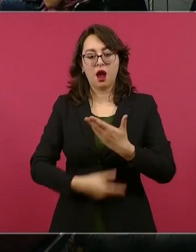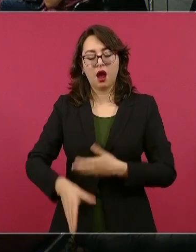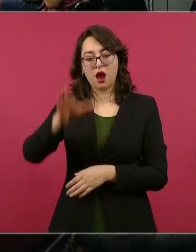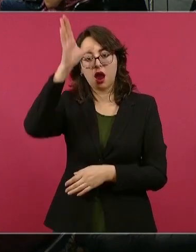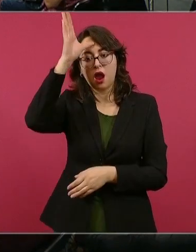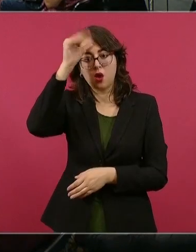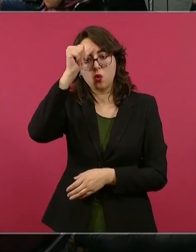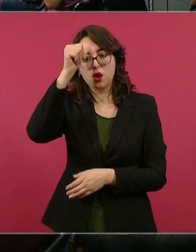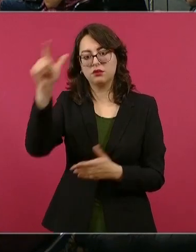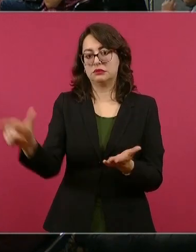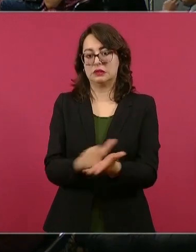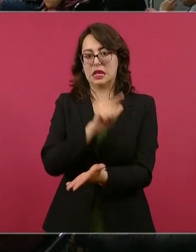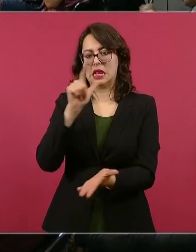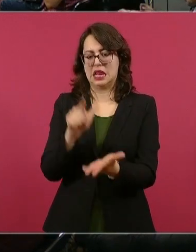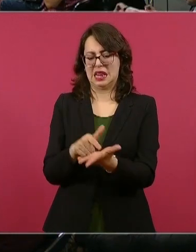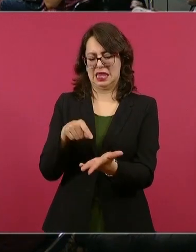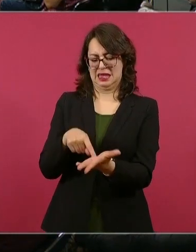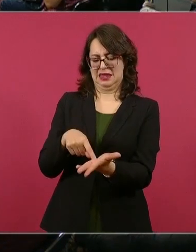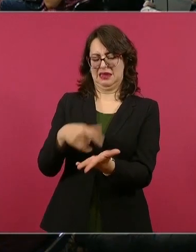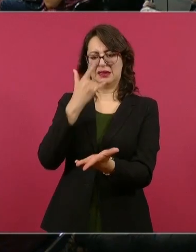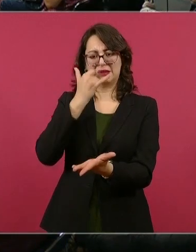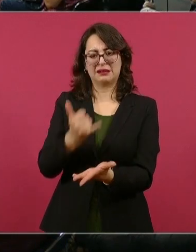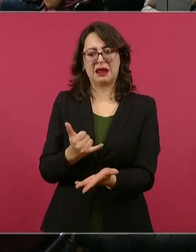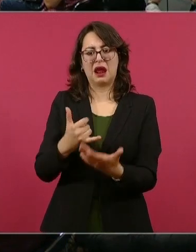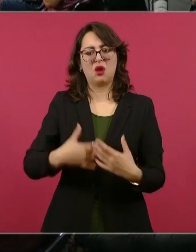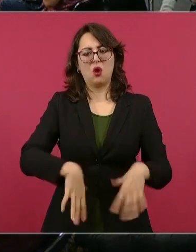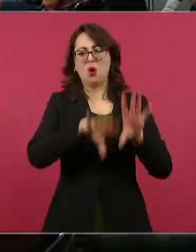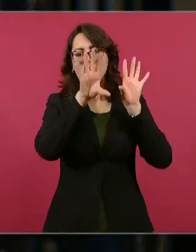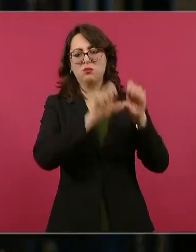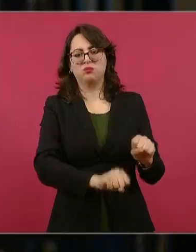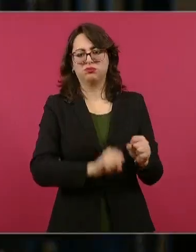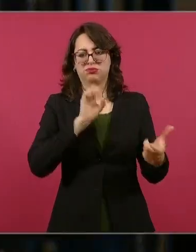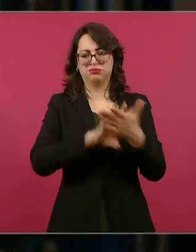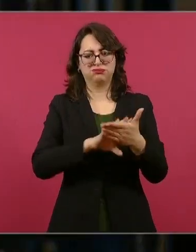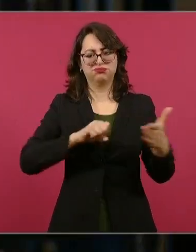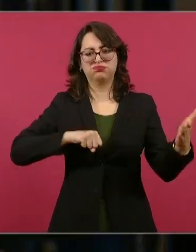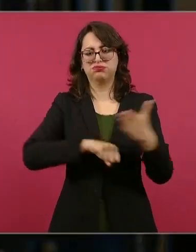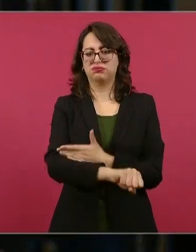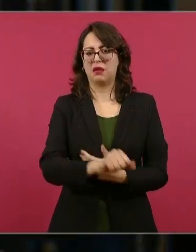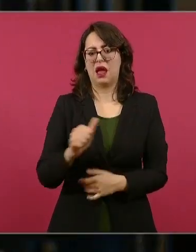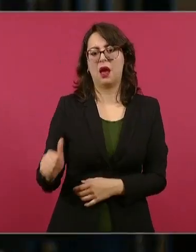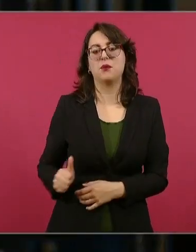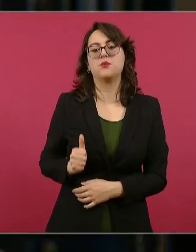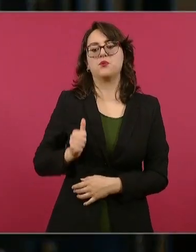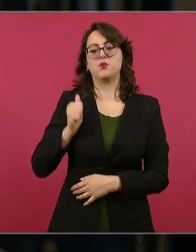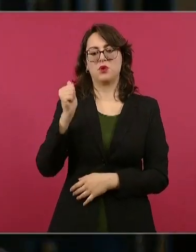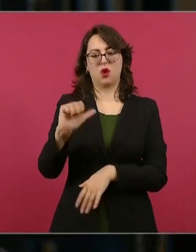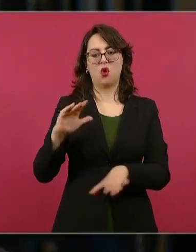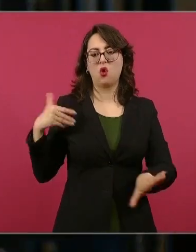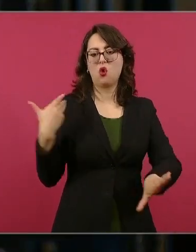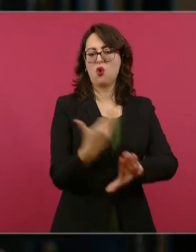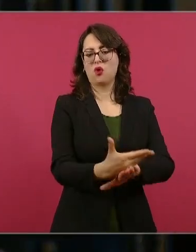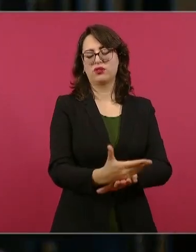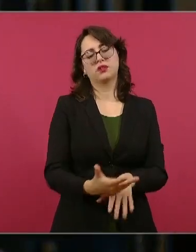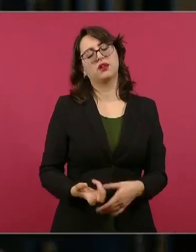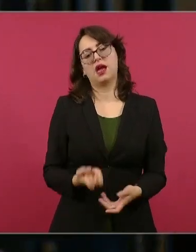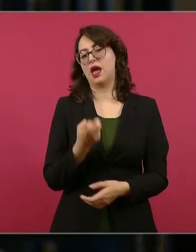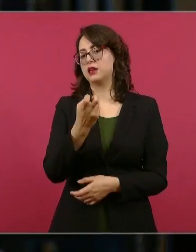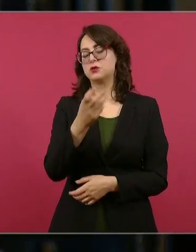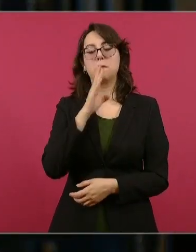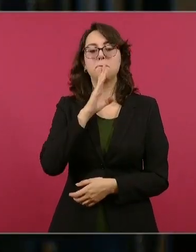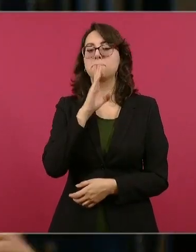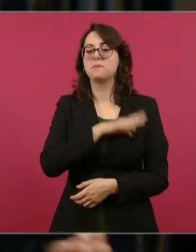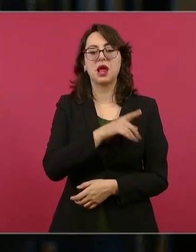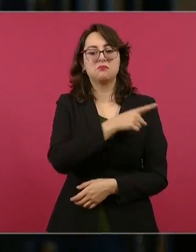estos vacíos legales que aprovechan agentes del Ministerio Público y fiscales para criminalizar a